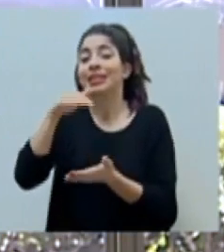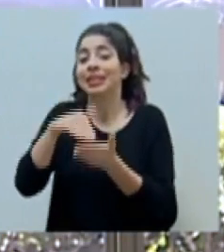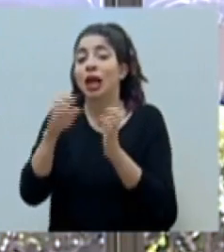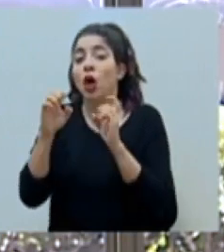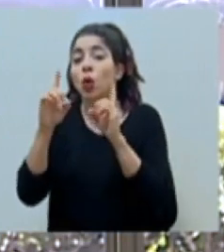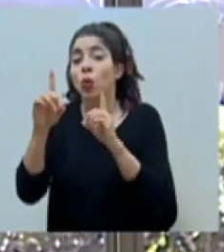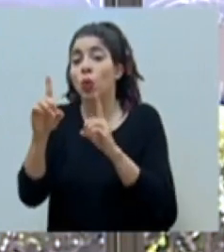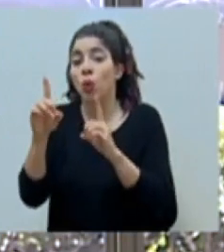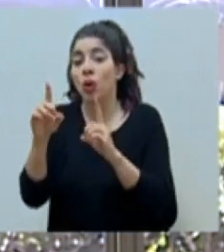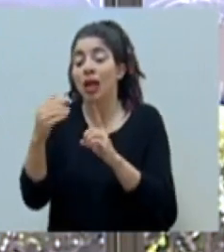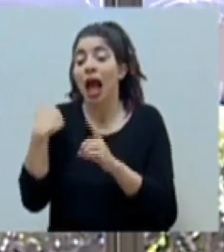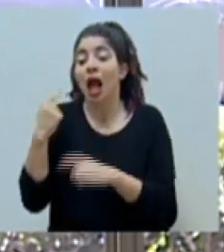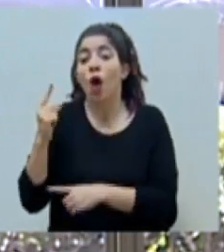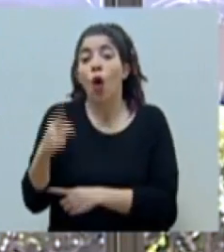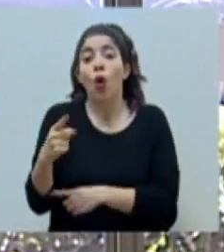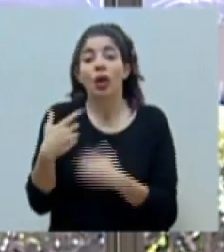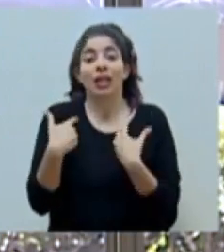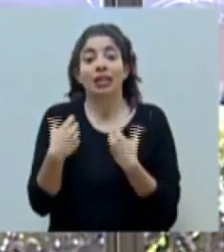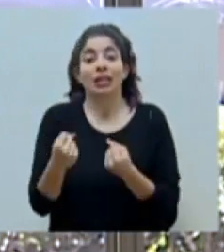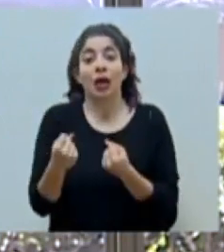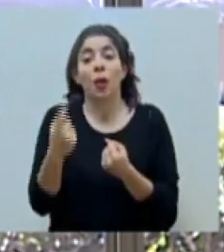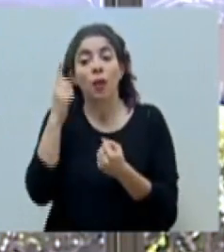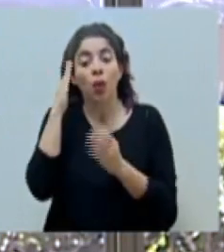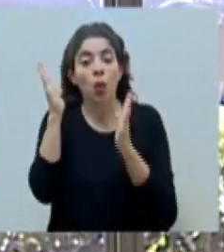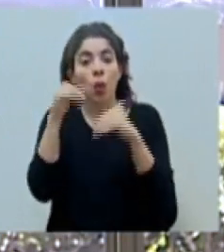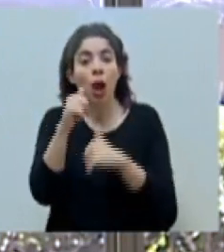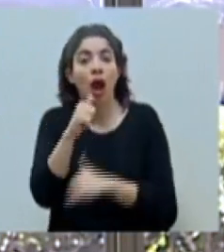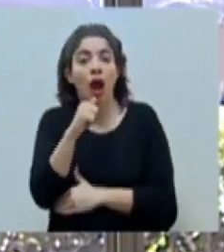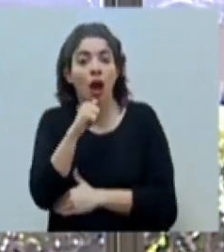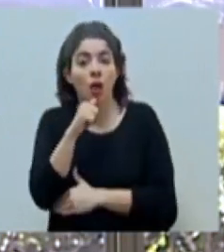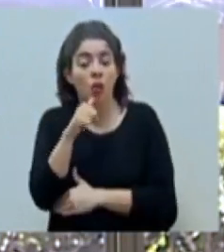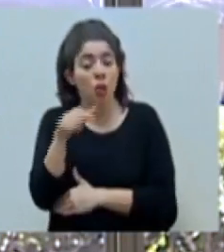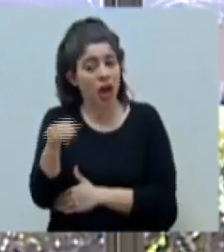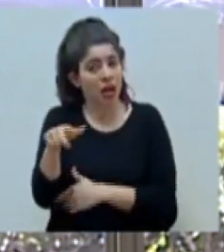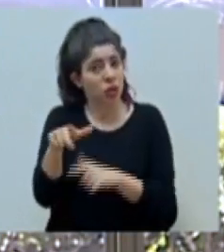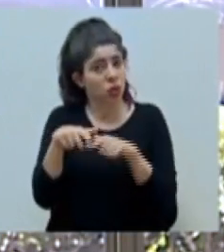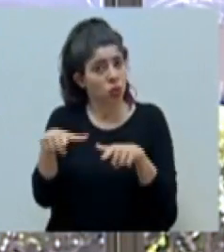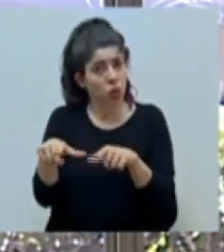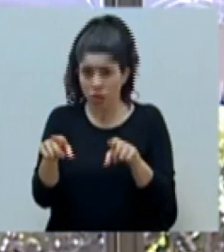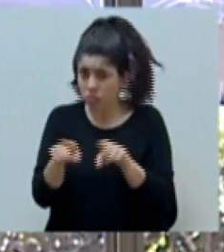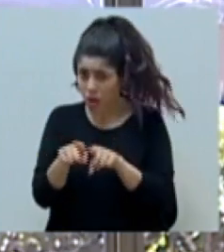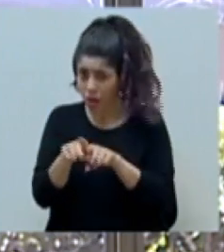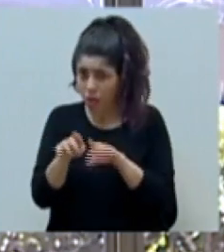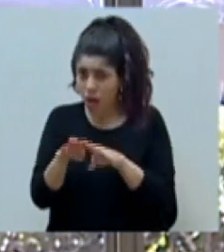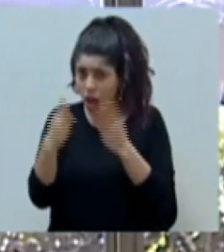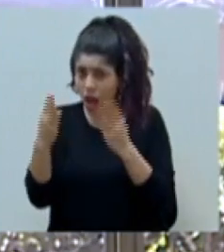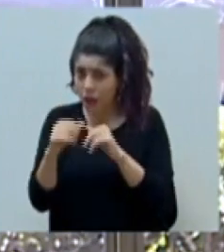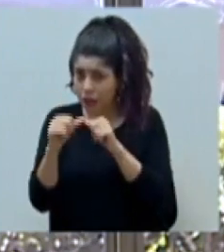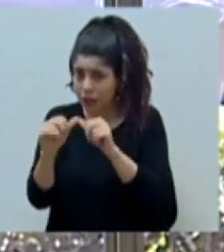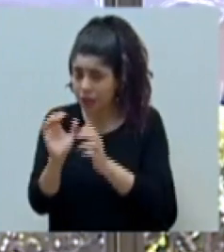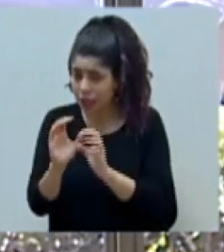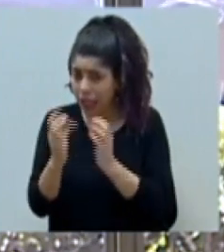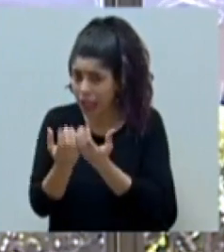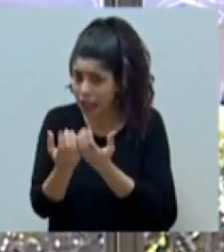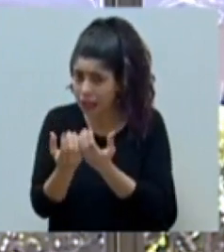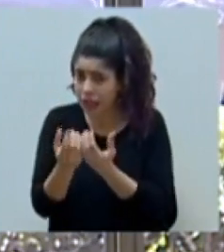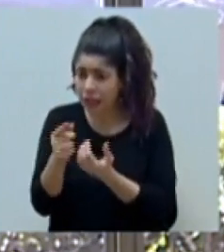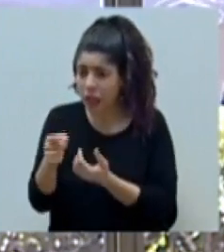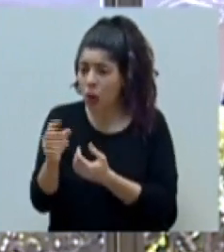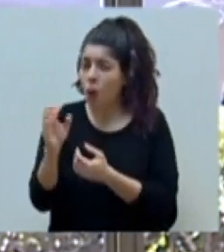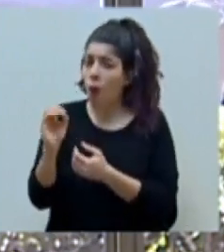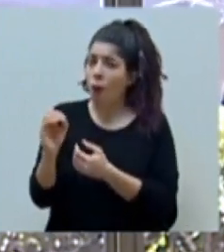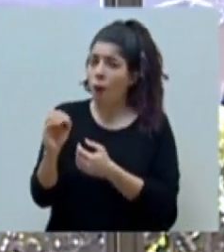educativos que tienen orden sanitaria y falta de agua, si estos mismos también van a continuar con el curso lectivo, si van a tener